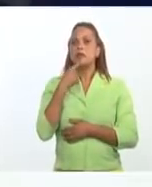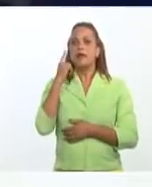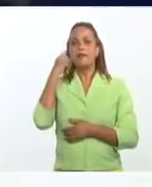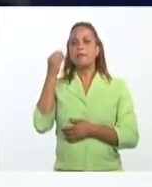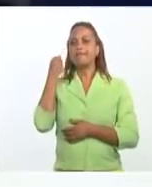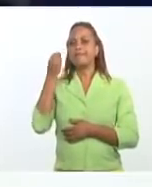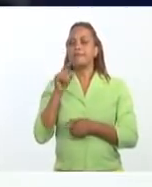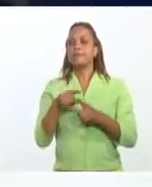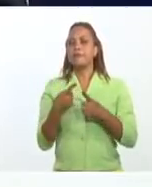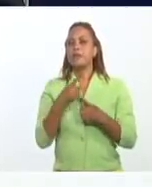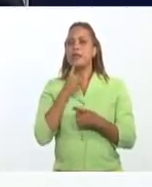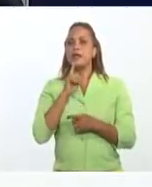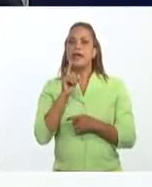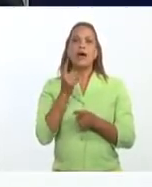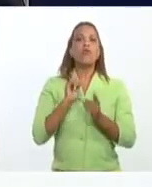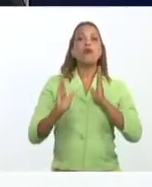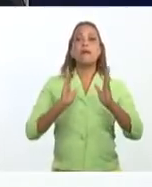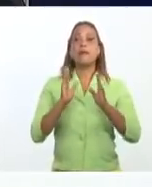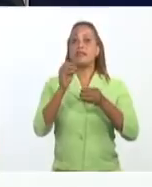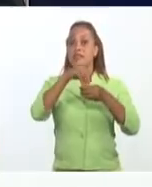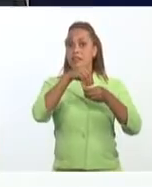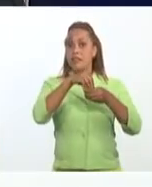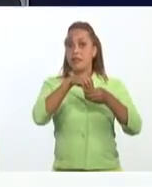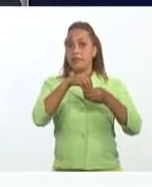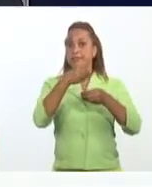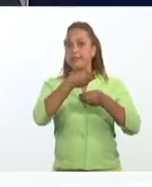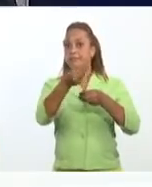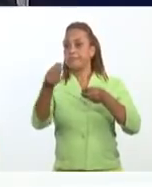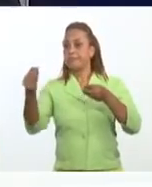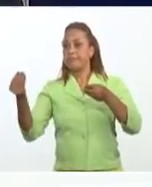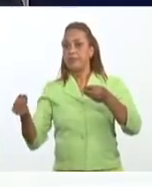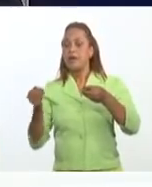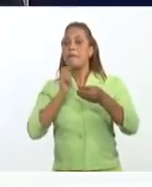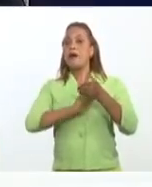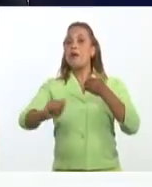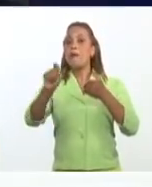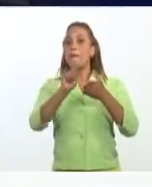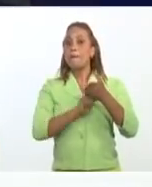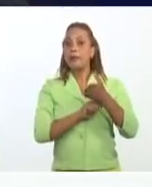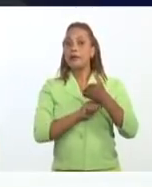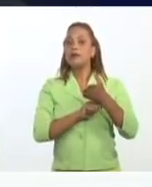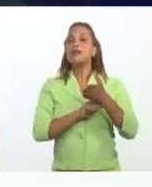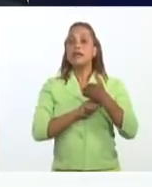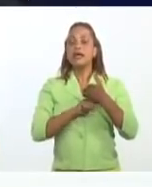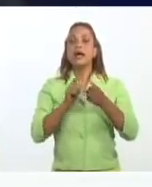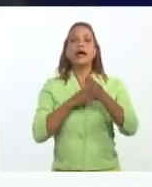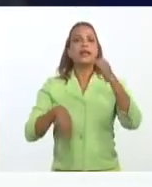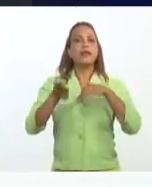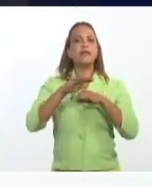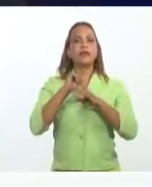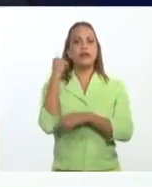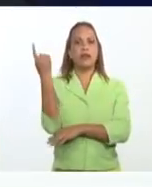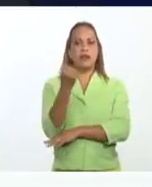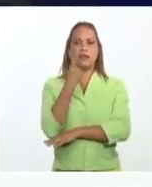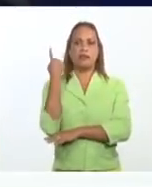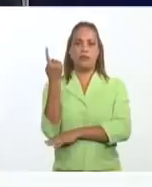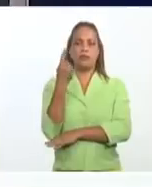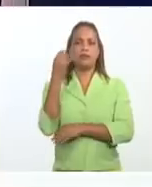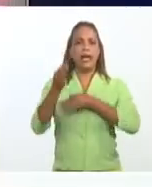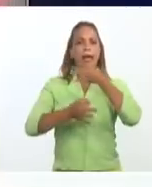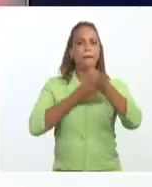Primero, buena parte de ese dinero se destinará para un ambicioso plan de infraestructuras a nivel nacional. Según los expertos,